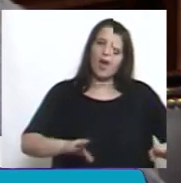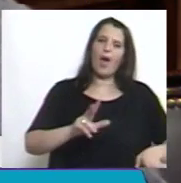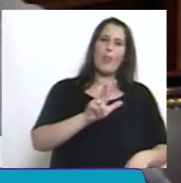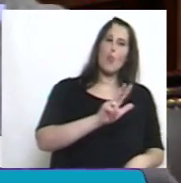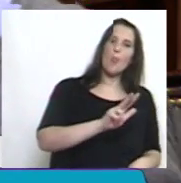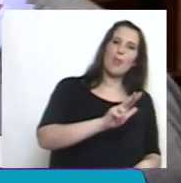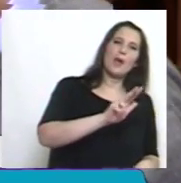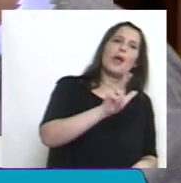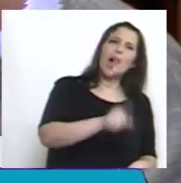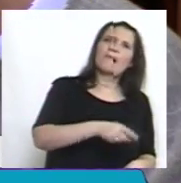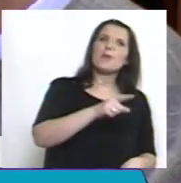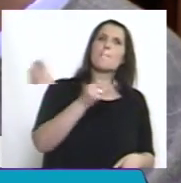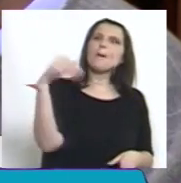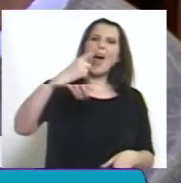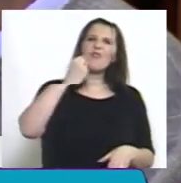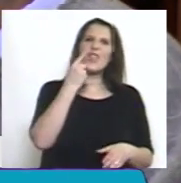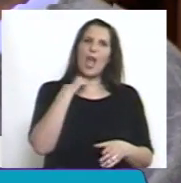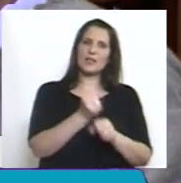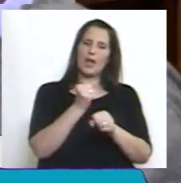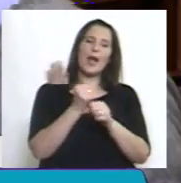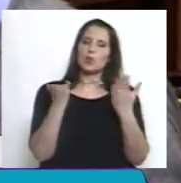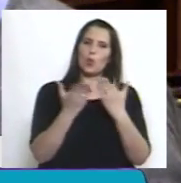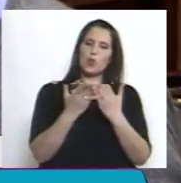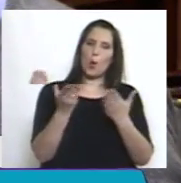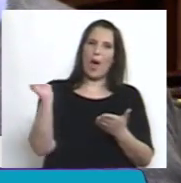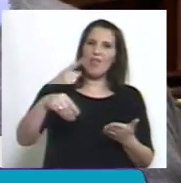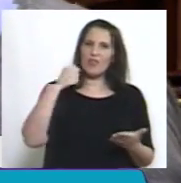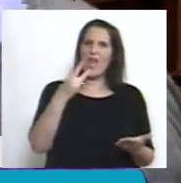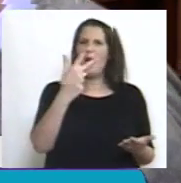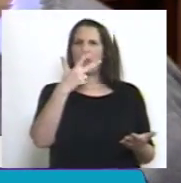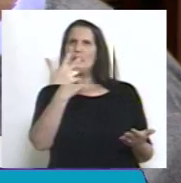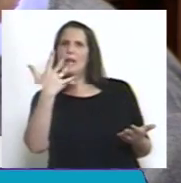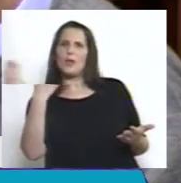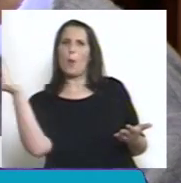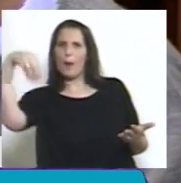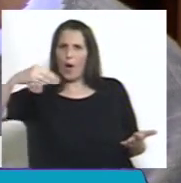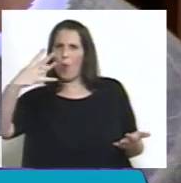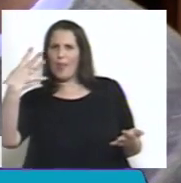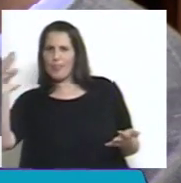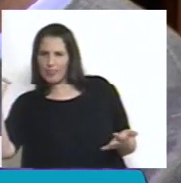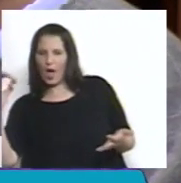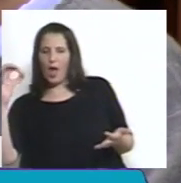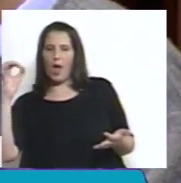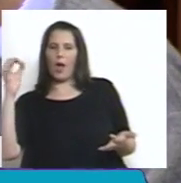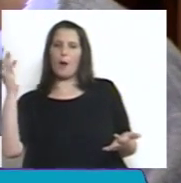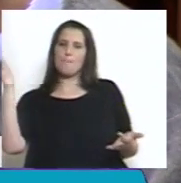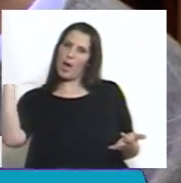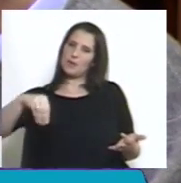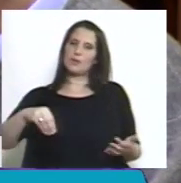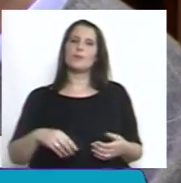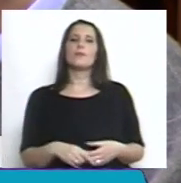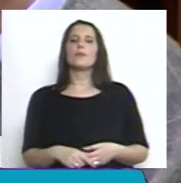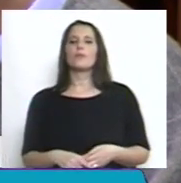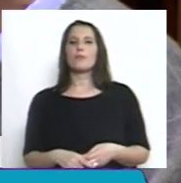entre 45 días y 2 años, un 30% de extensión de la jornada educativa y mayor capacitación